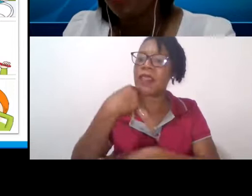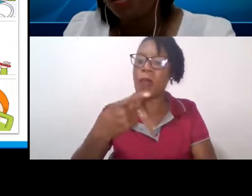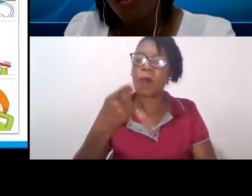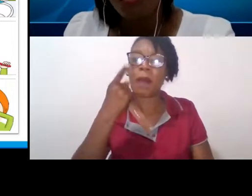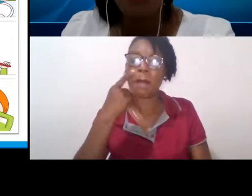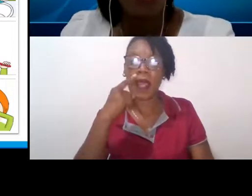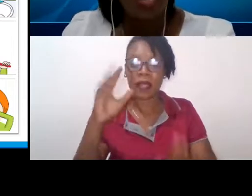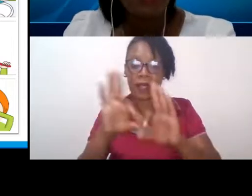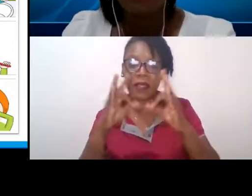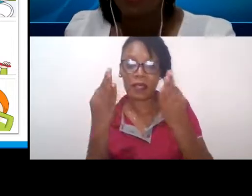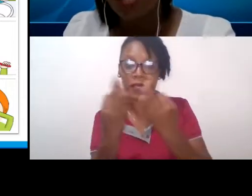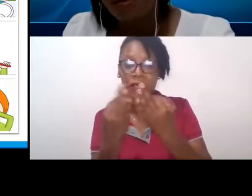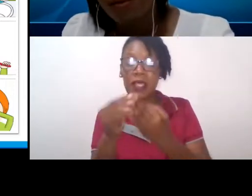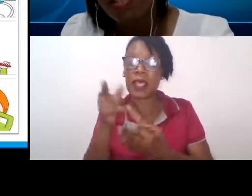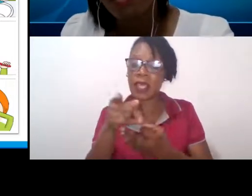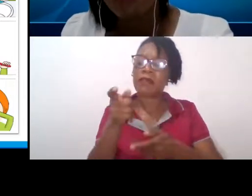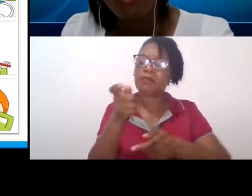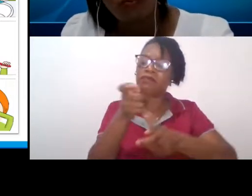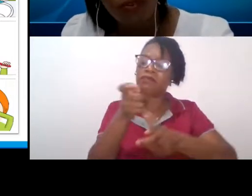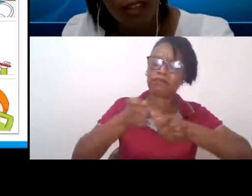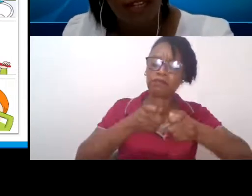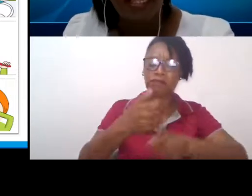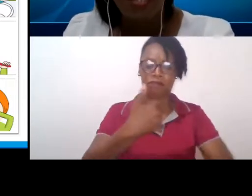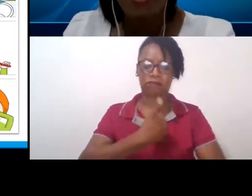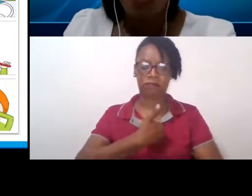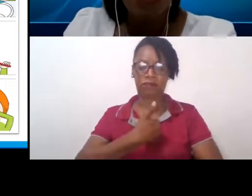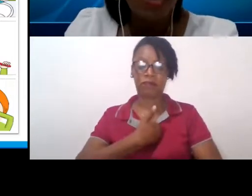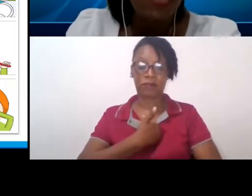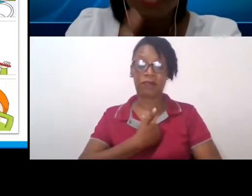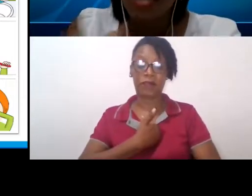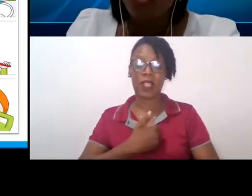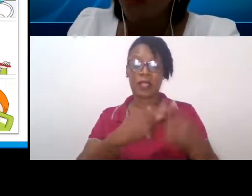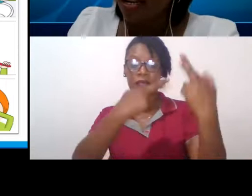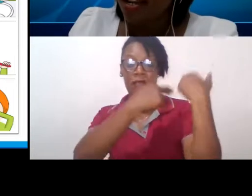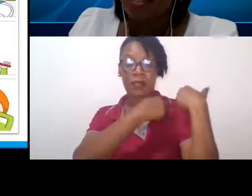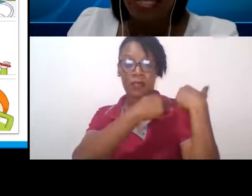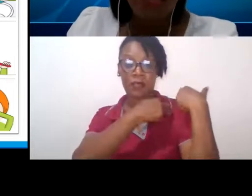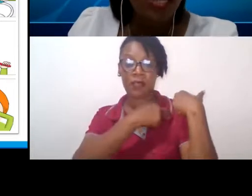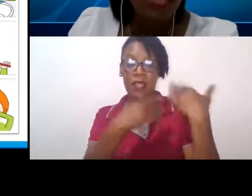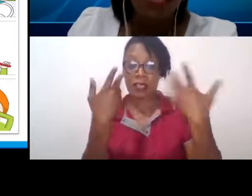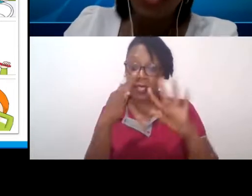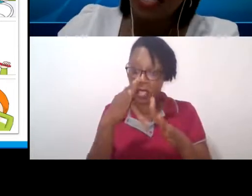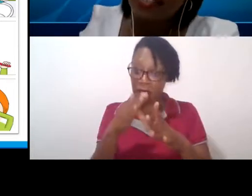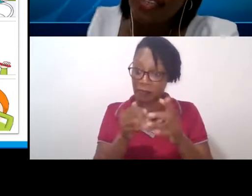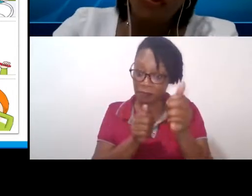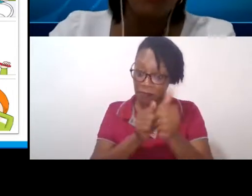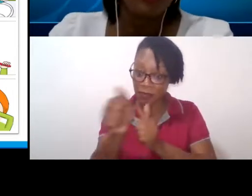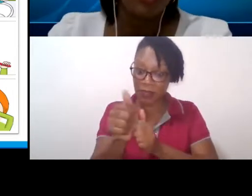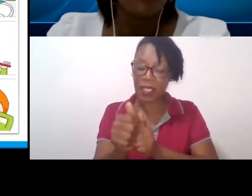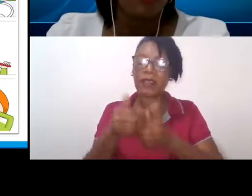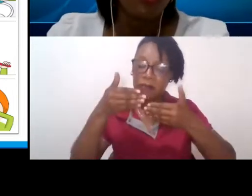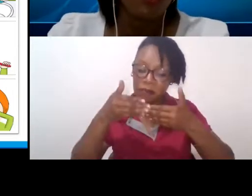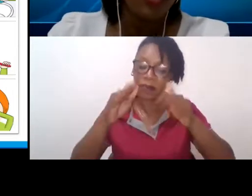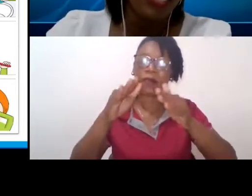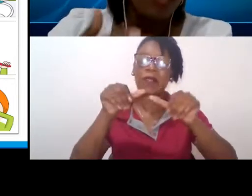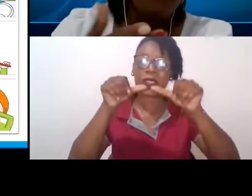vaya aprendiendo a autorregularse, que él vaya aprendiendo responsabilidad. Una vez que ya lo supere, le quitamos eso y seguimos